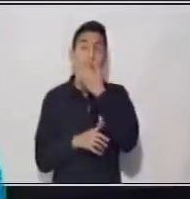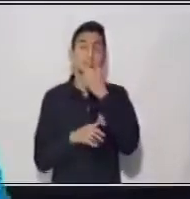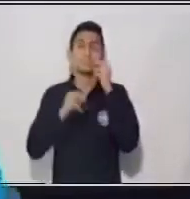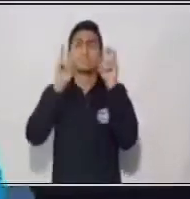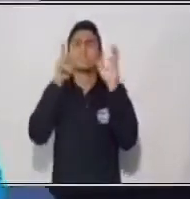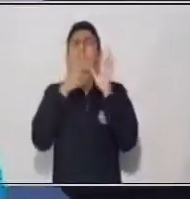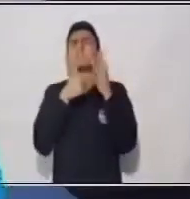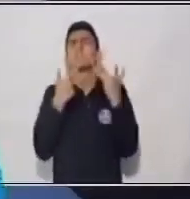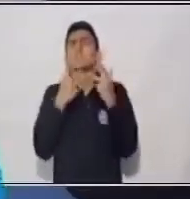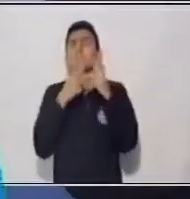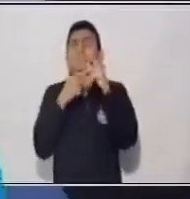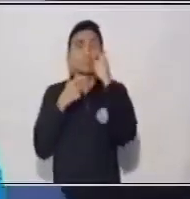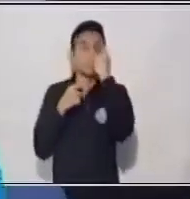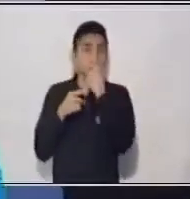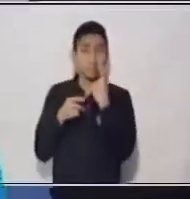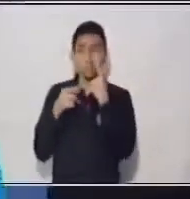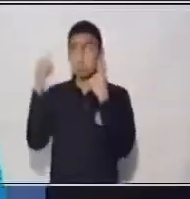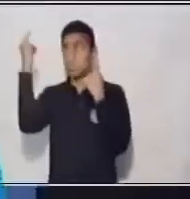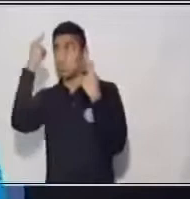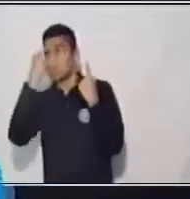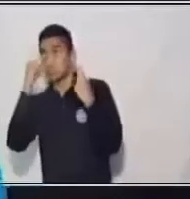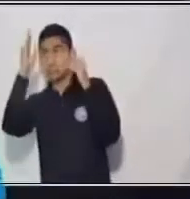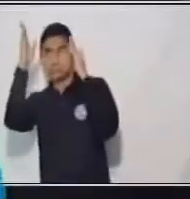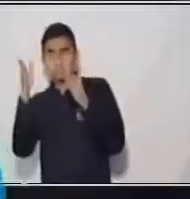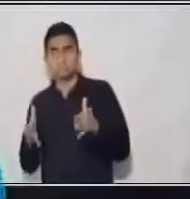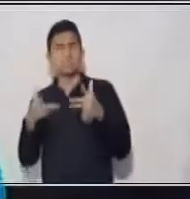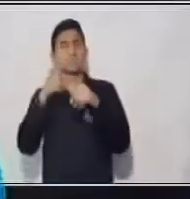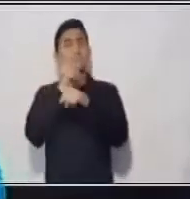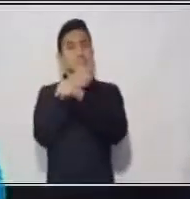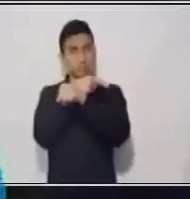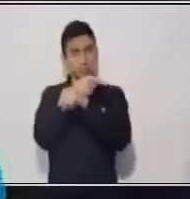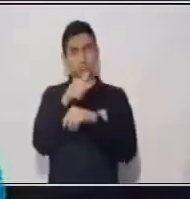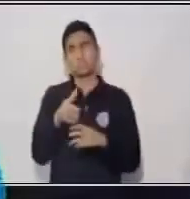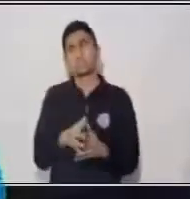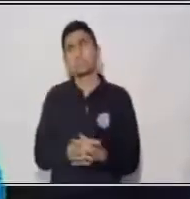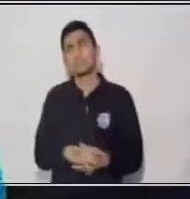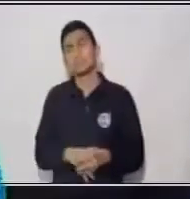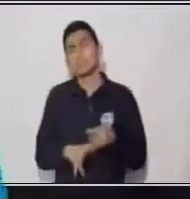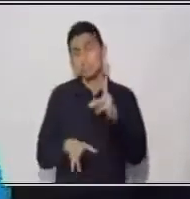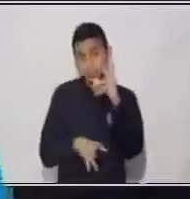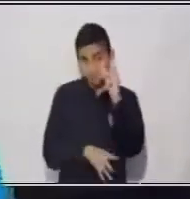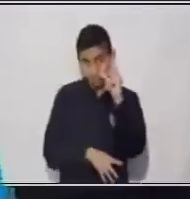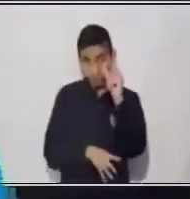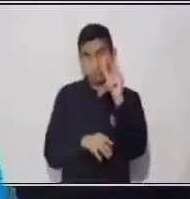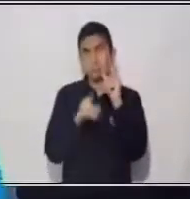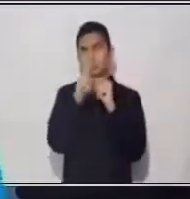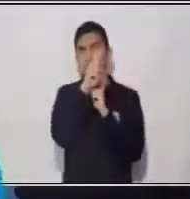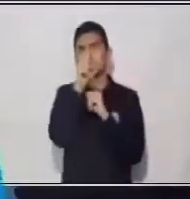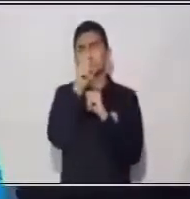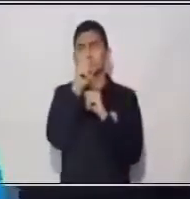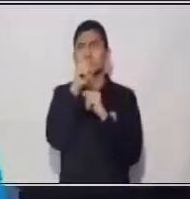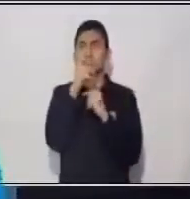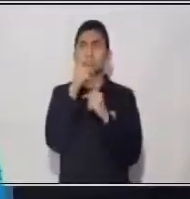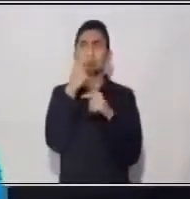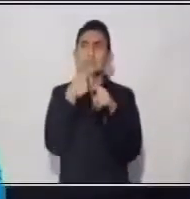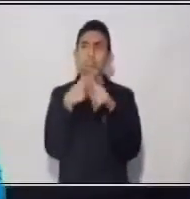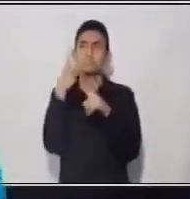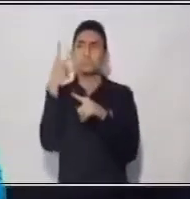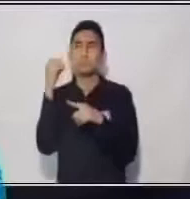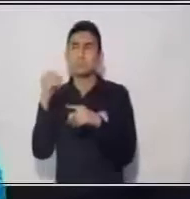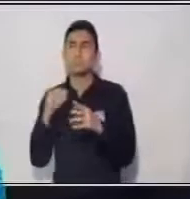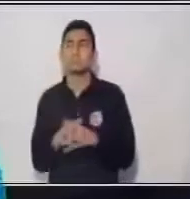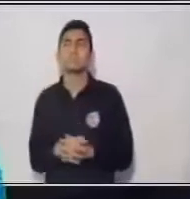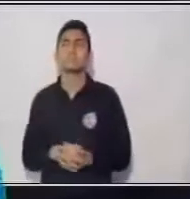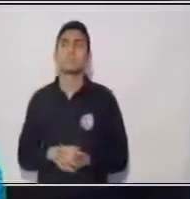quedar en metros. La distancia va a ser igual a 100 por 20. Entonces